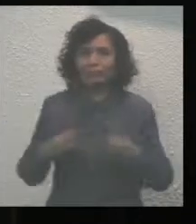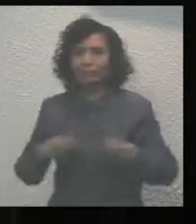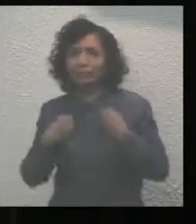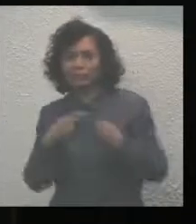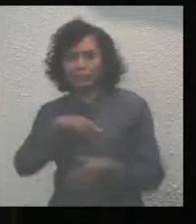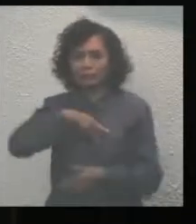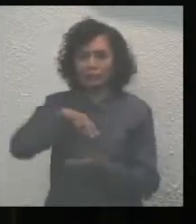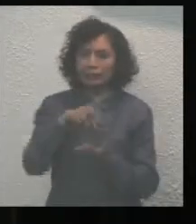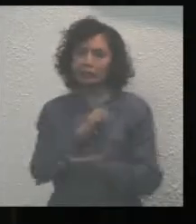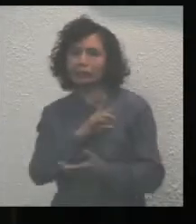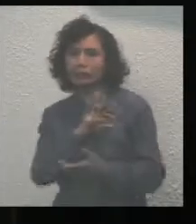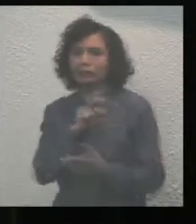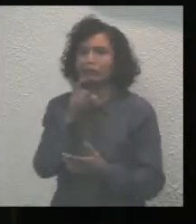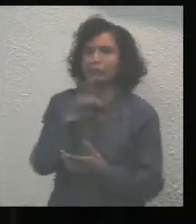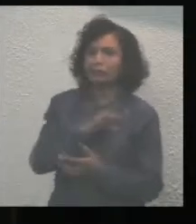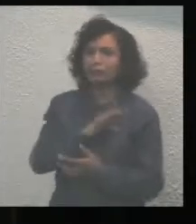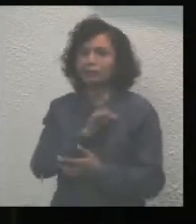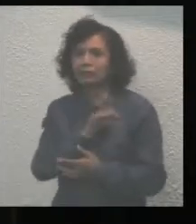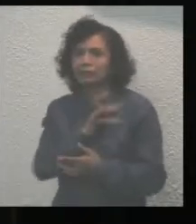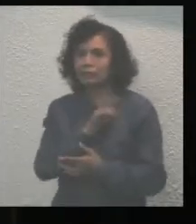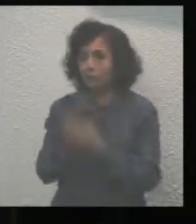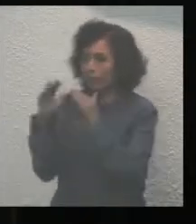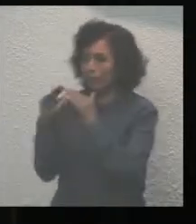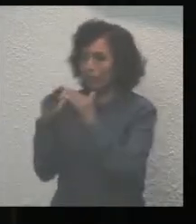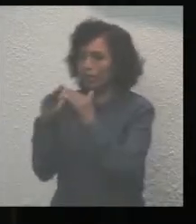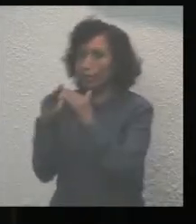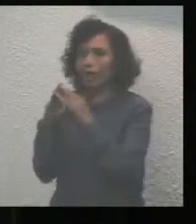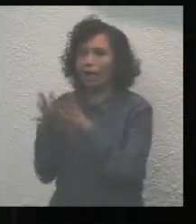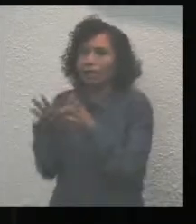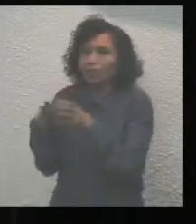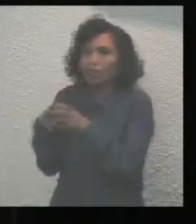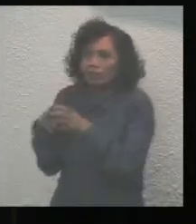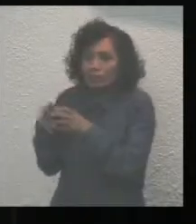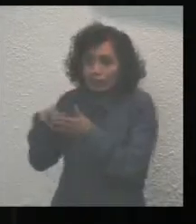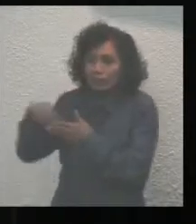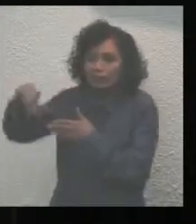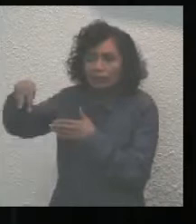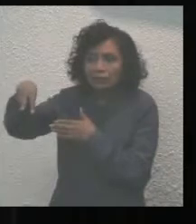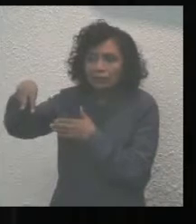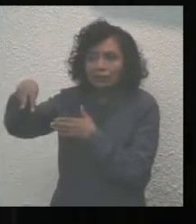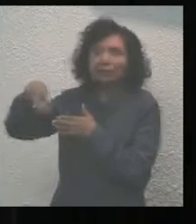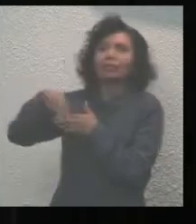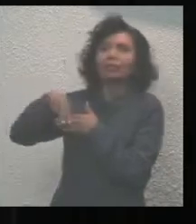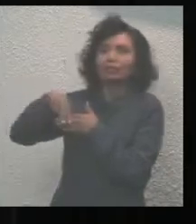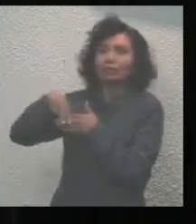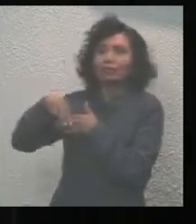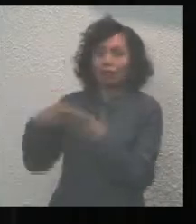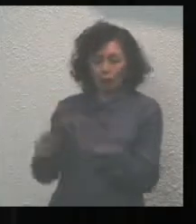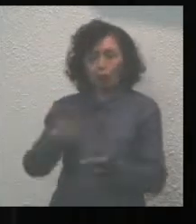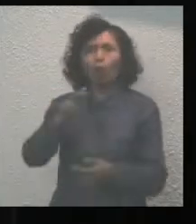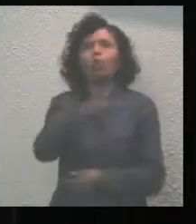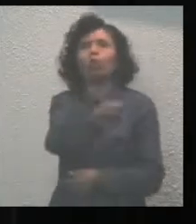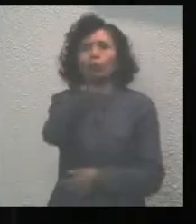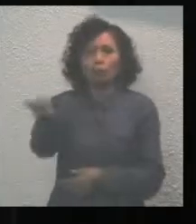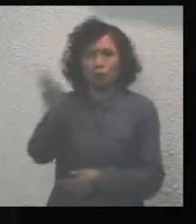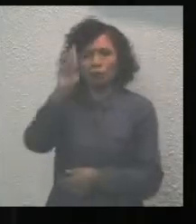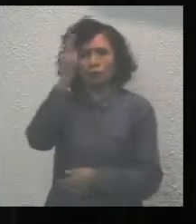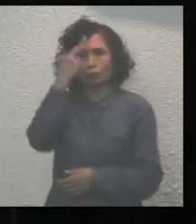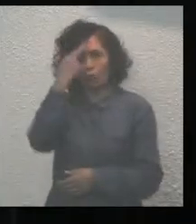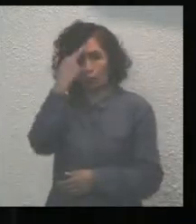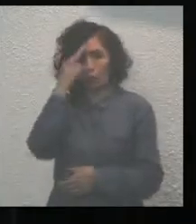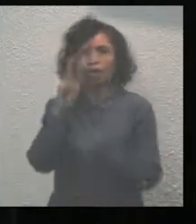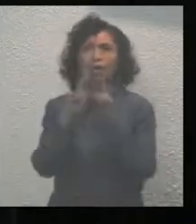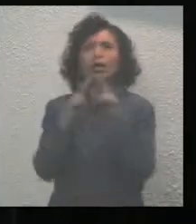encarcelados en nuestras casas y con la incertidumbre de si vamos a regresar. Ustedes recordarán que en la pasada